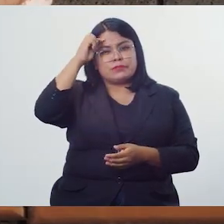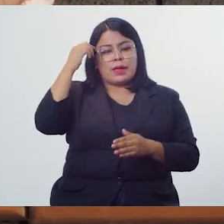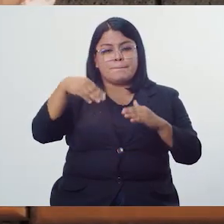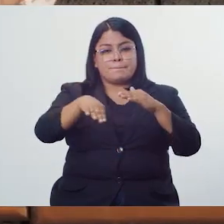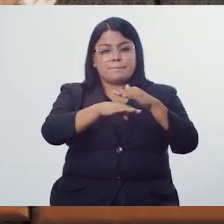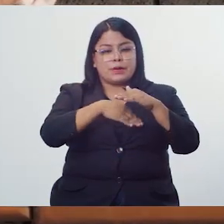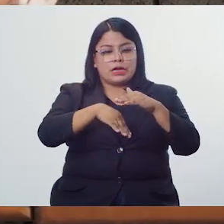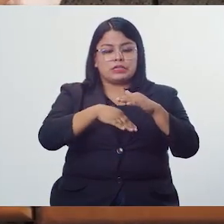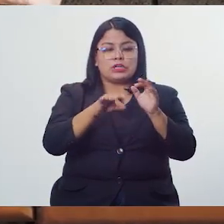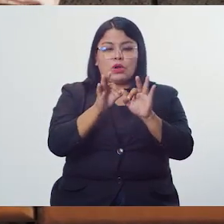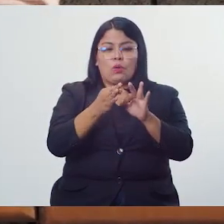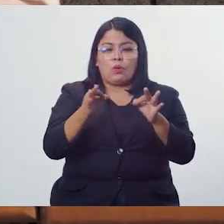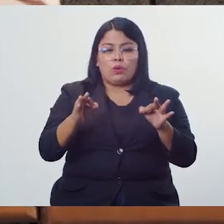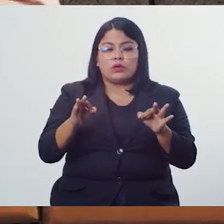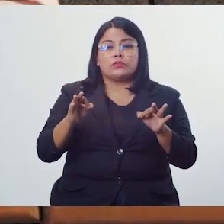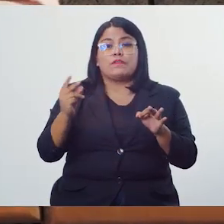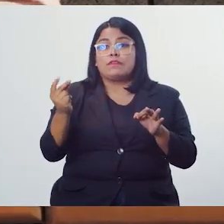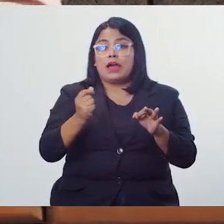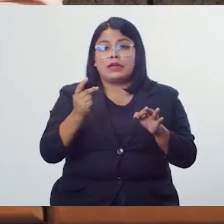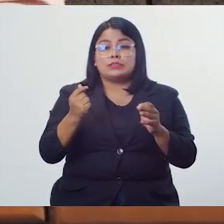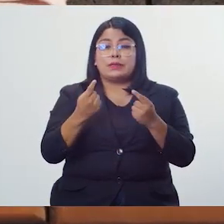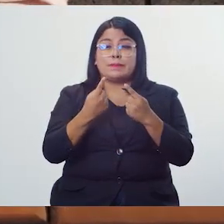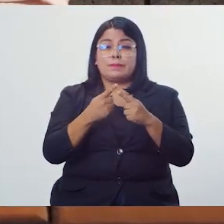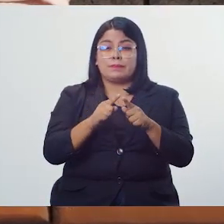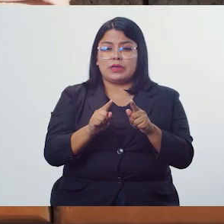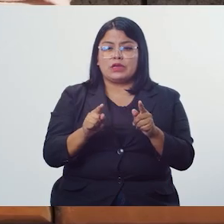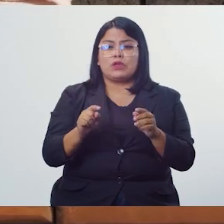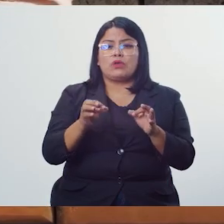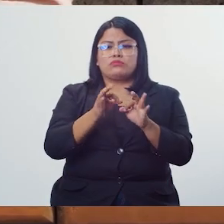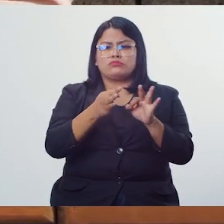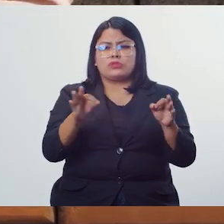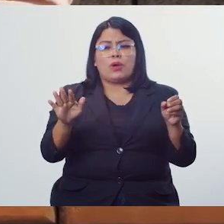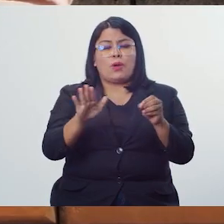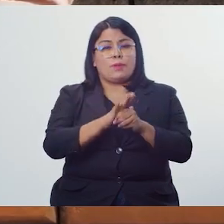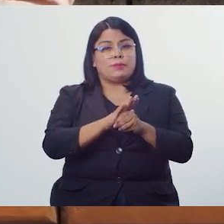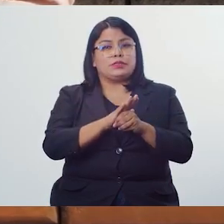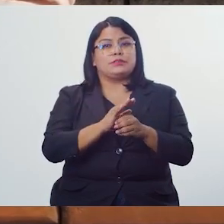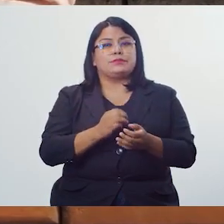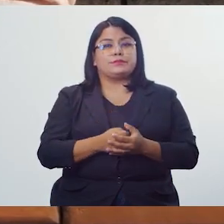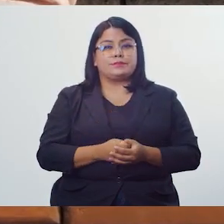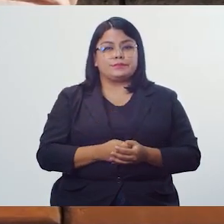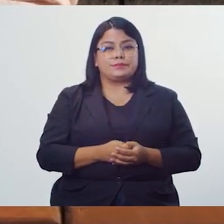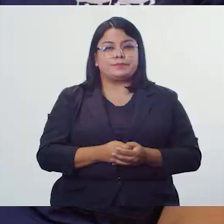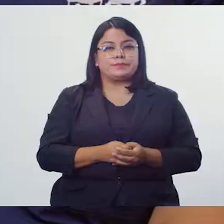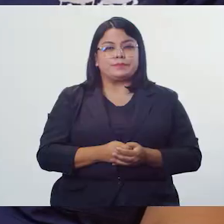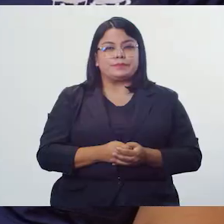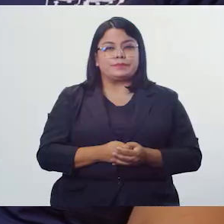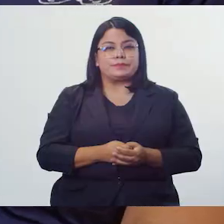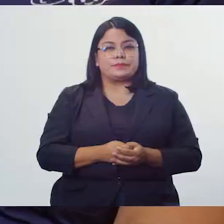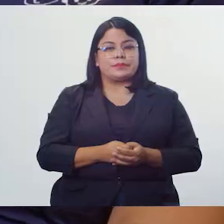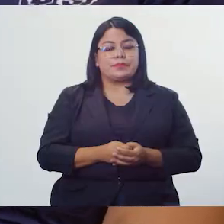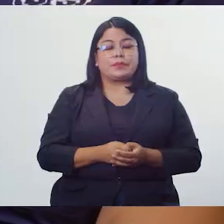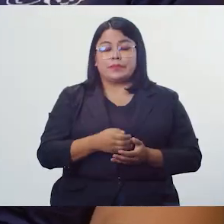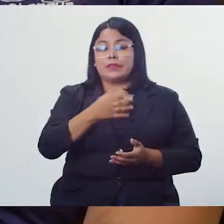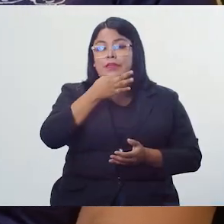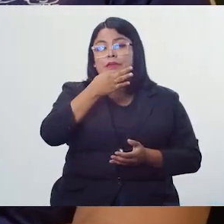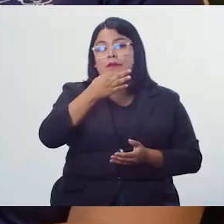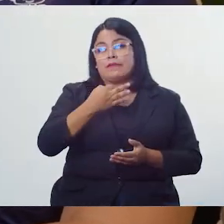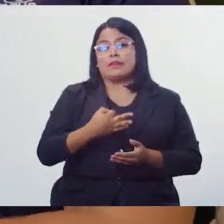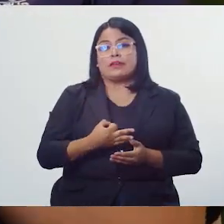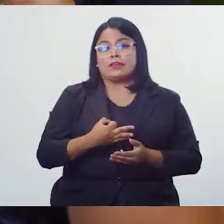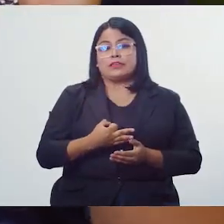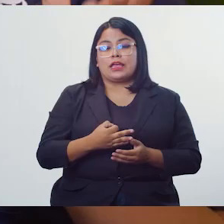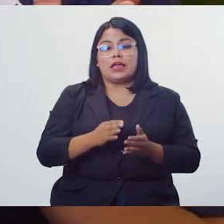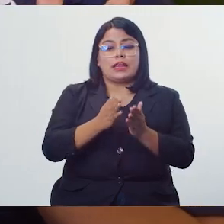nociones básicas de la oración simple, pero partiendo de un texto completo con sentido. Sin duda,